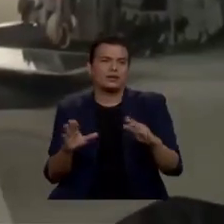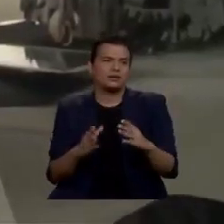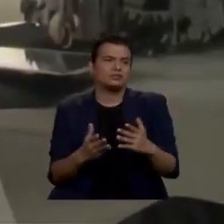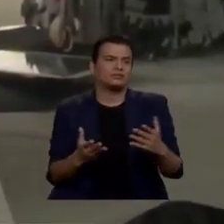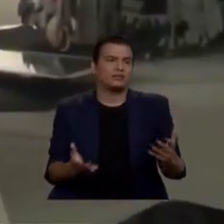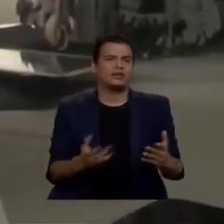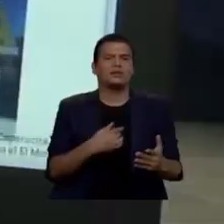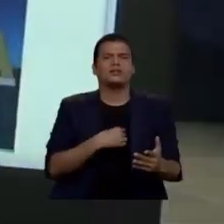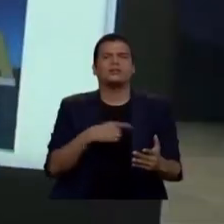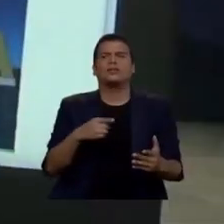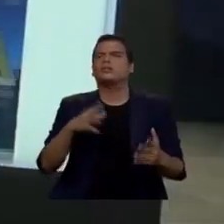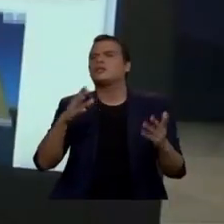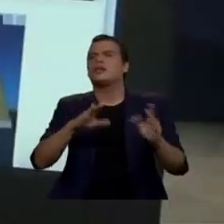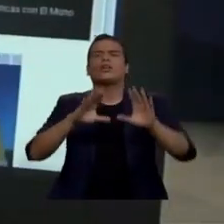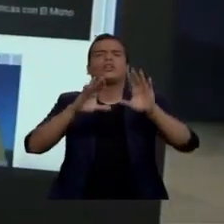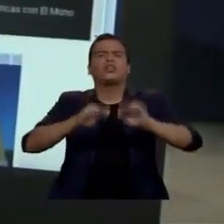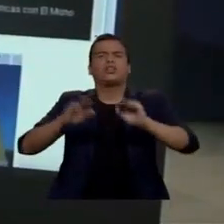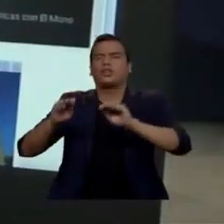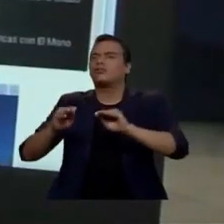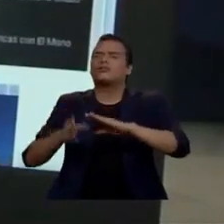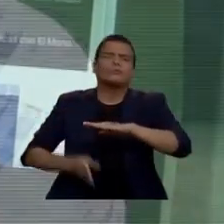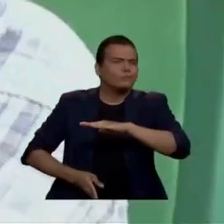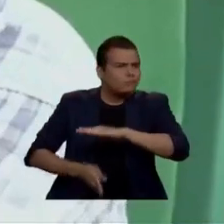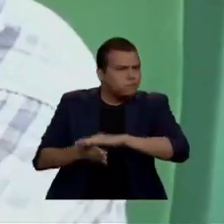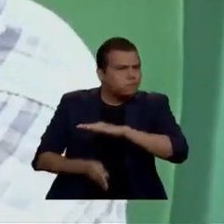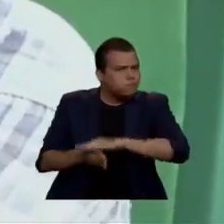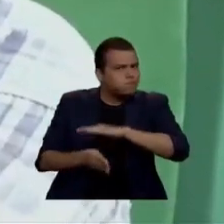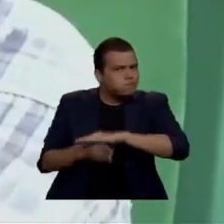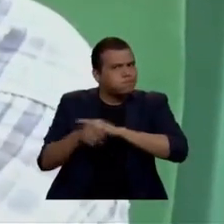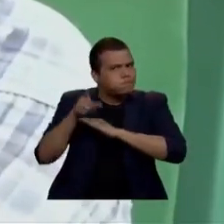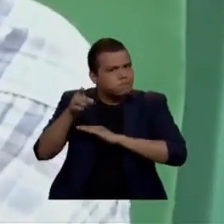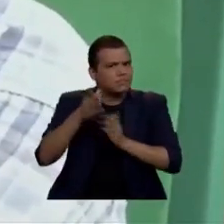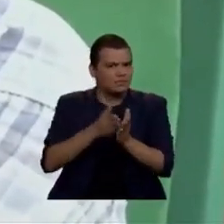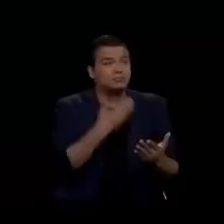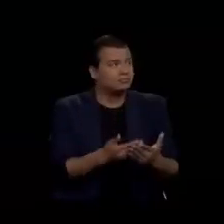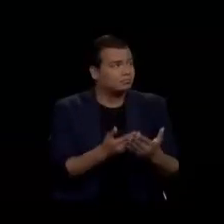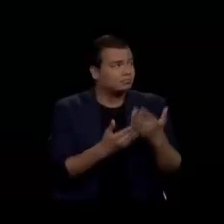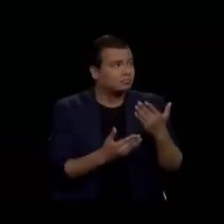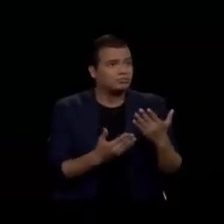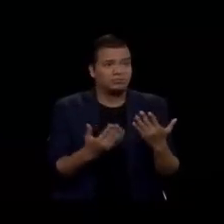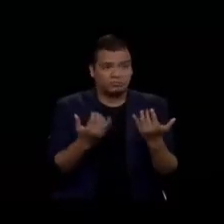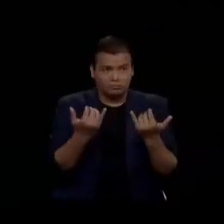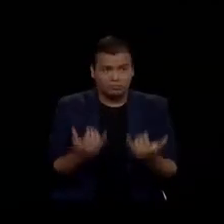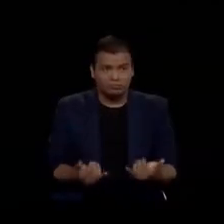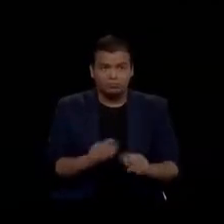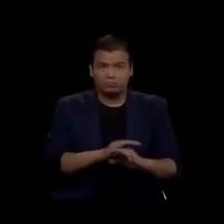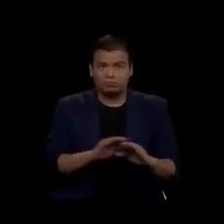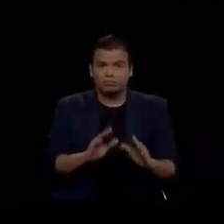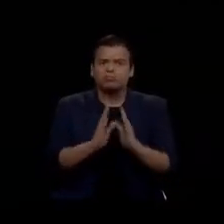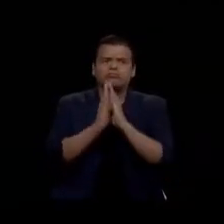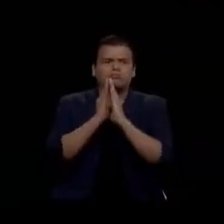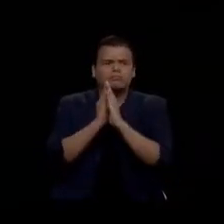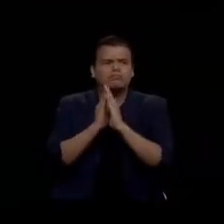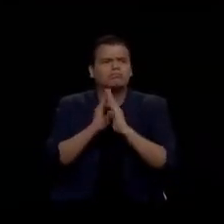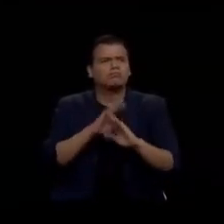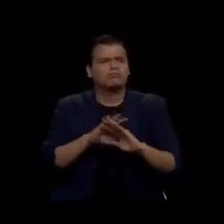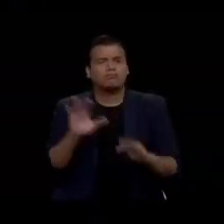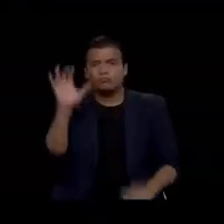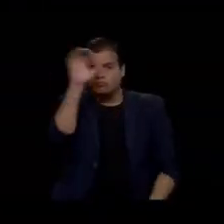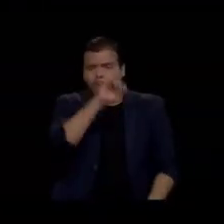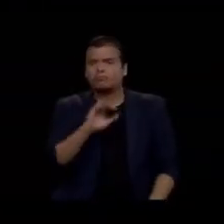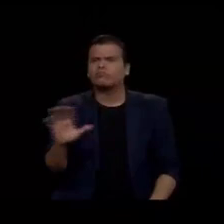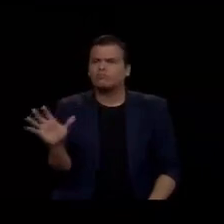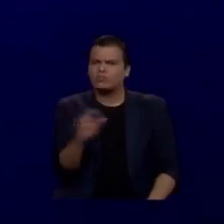tiempo no se desconecte en la zona sino que se siga prestando el servicio en región que ya hemos visto jorge veamos los esfuerzos de